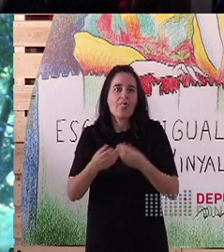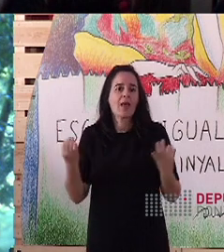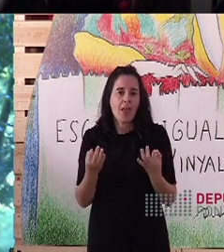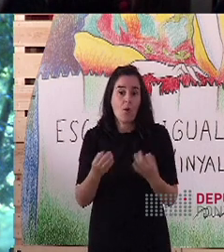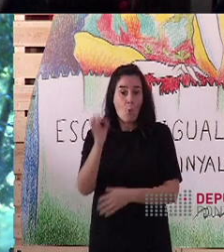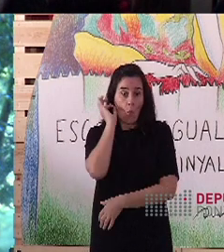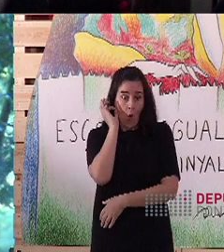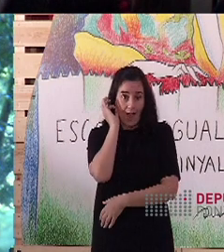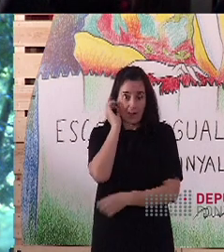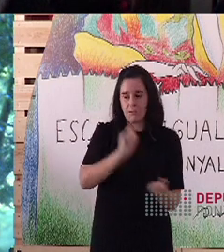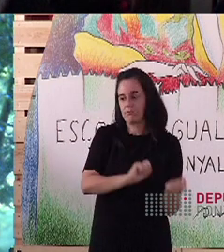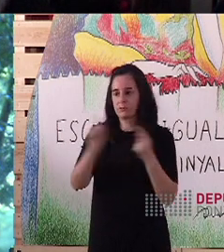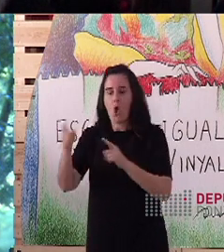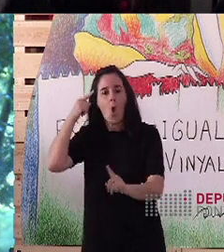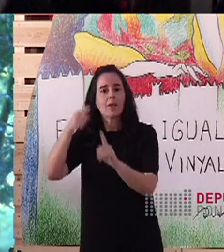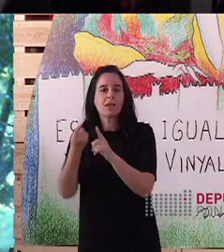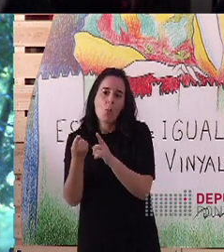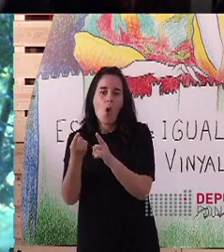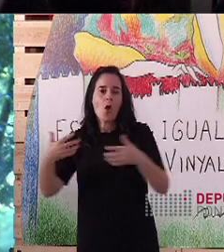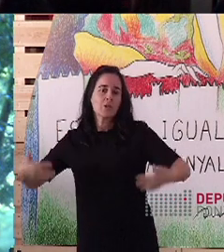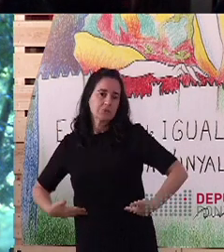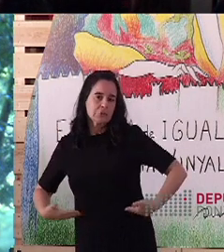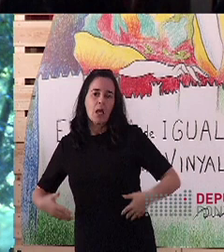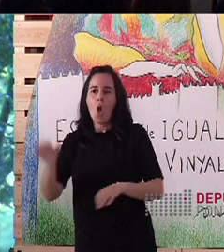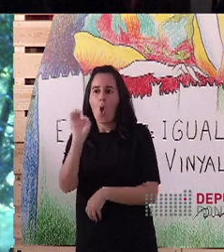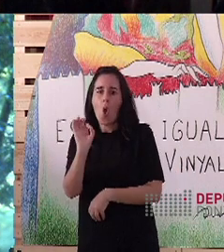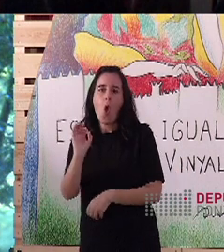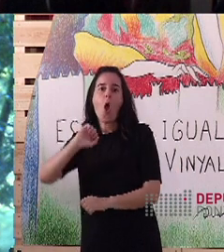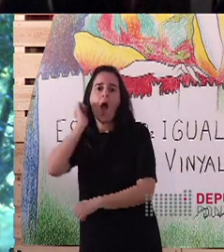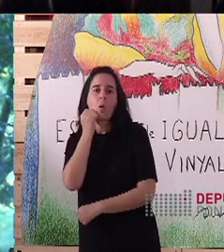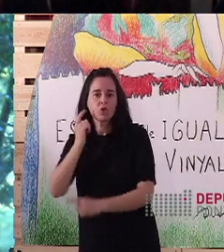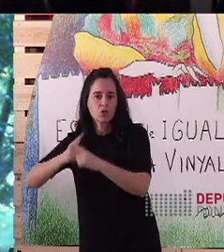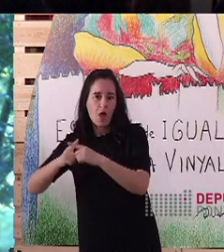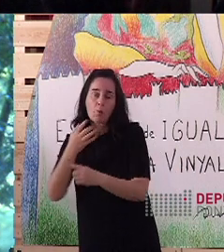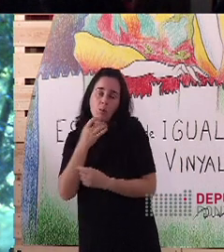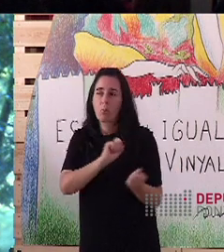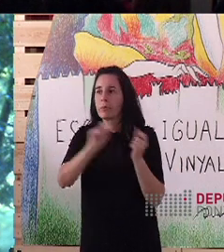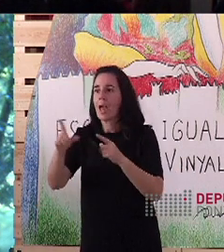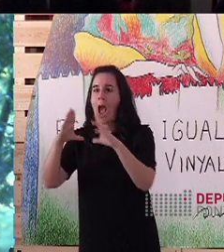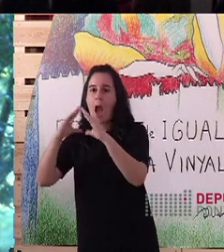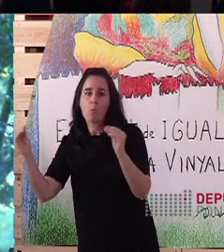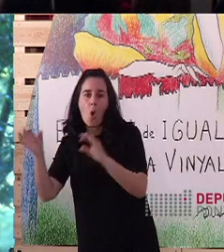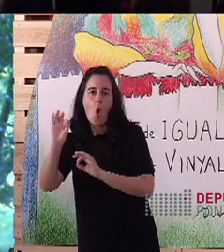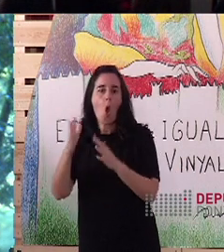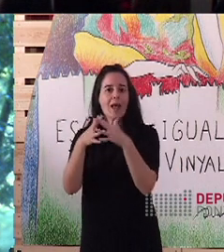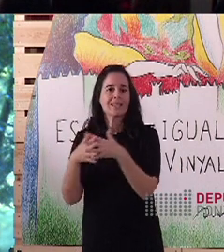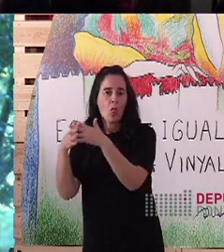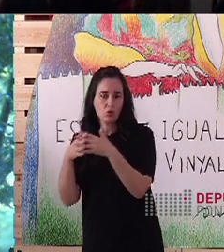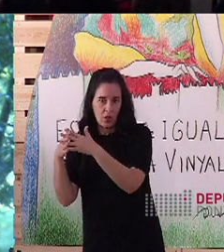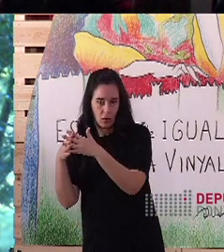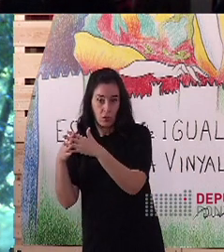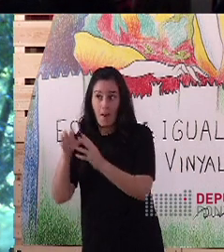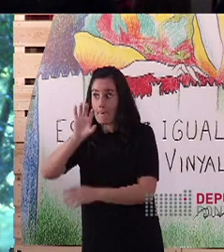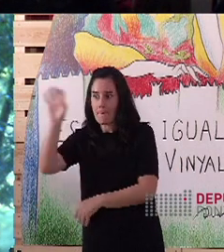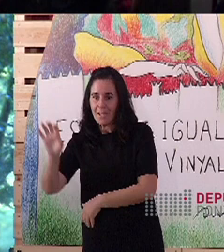sexual y para el servicio doméstico a países, por ejemplo, como Japón o a países, por ejemplo, como Estados Unidos, y que esos países